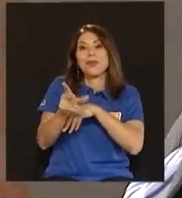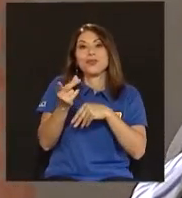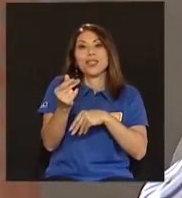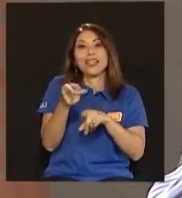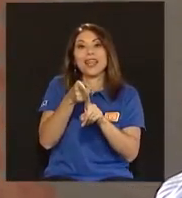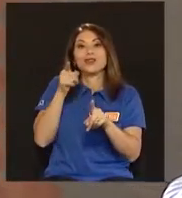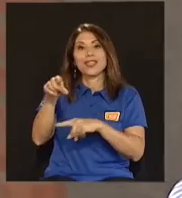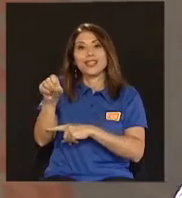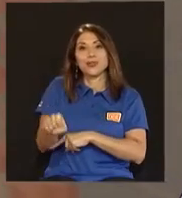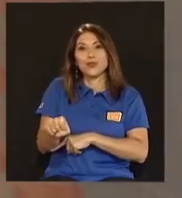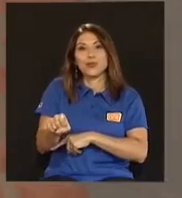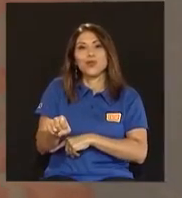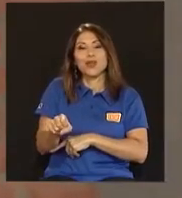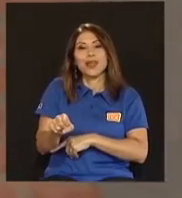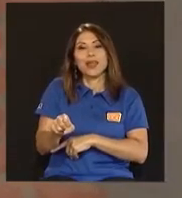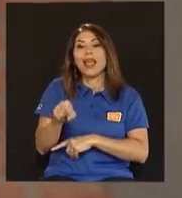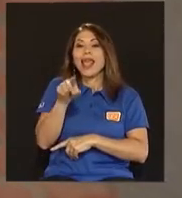gente